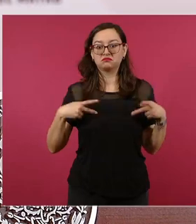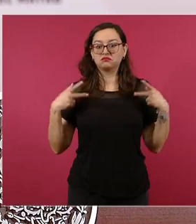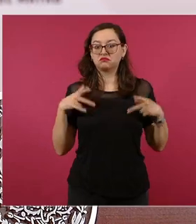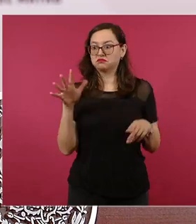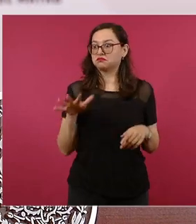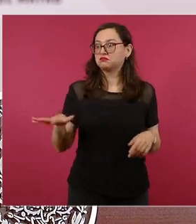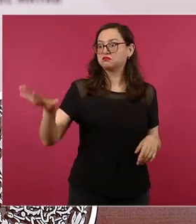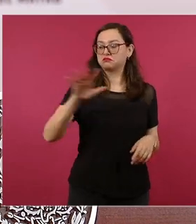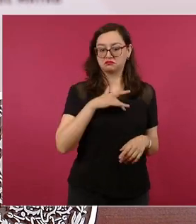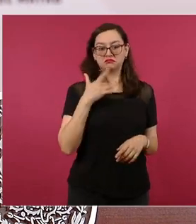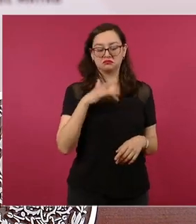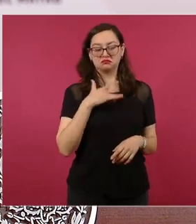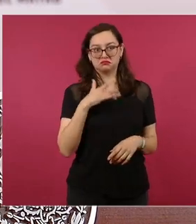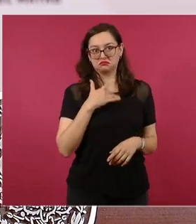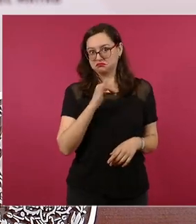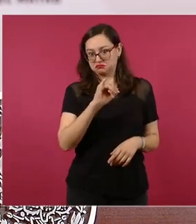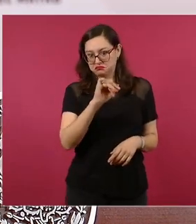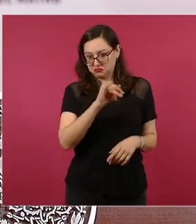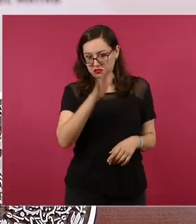pueblo.